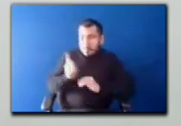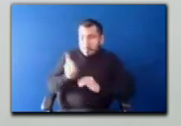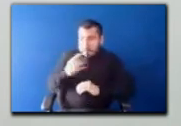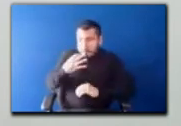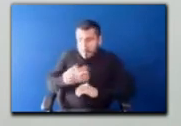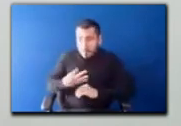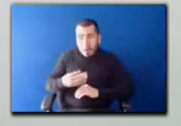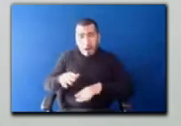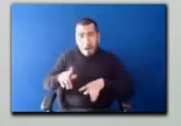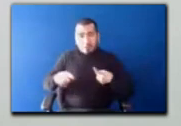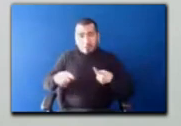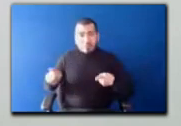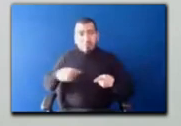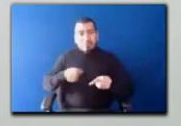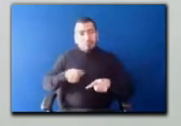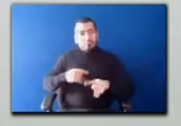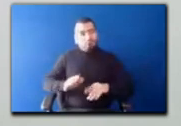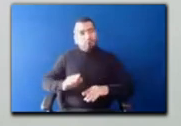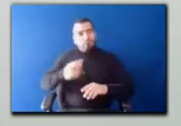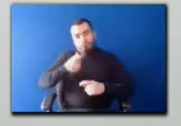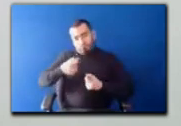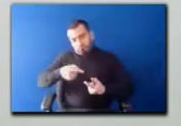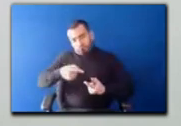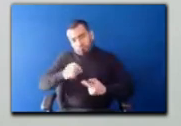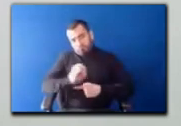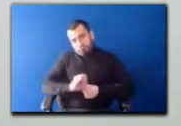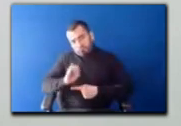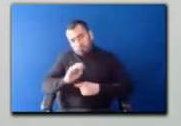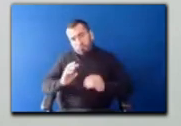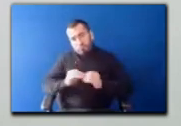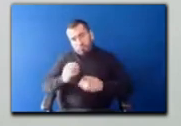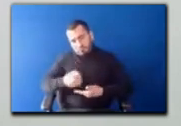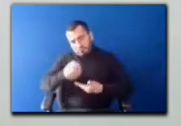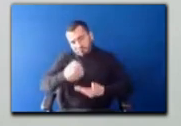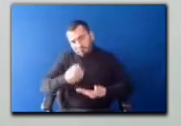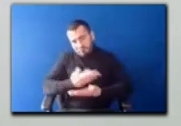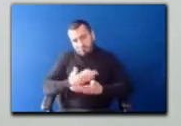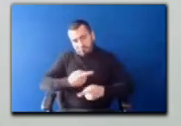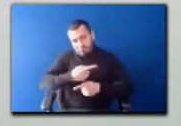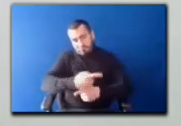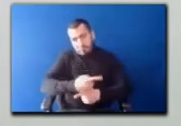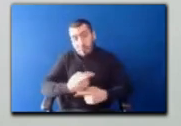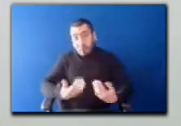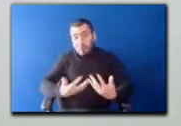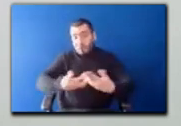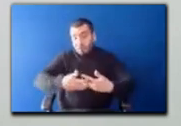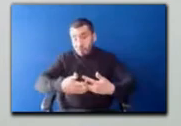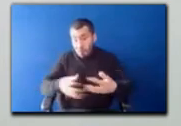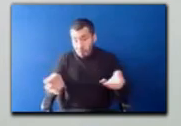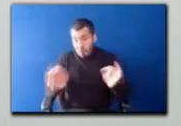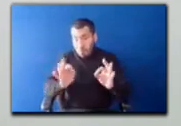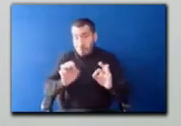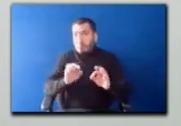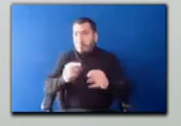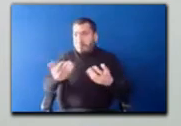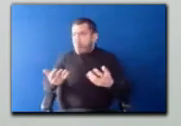por más altos intereses o por más alto rendimiento, eso no funciona. Eso es un mecanismo de disuasión.